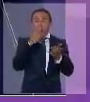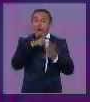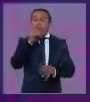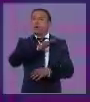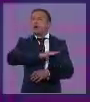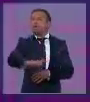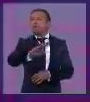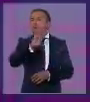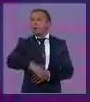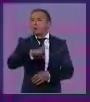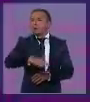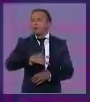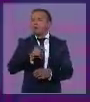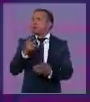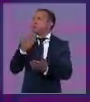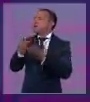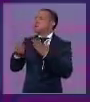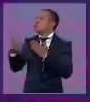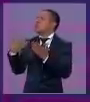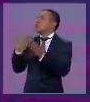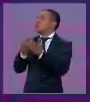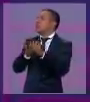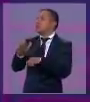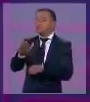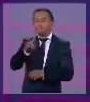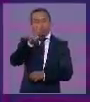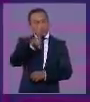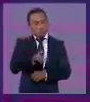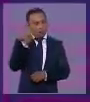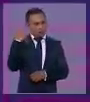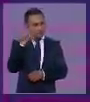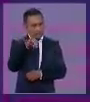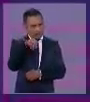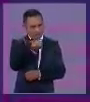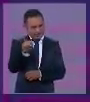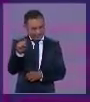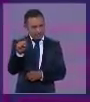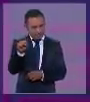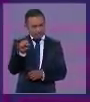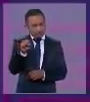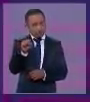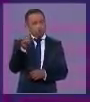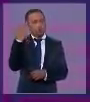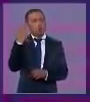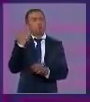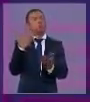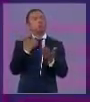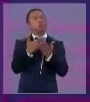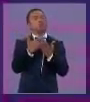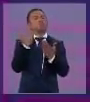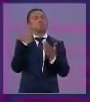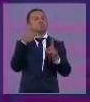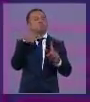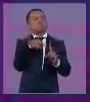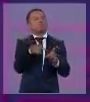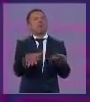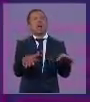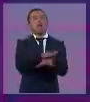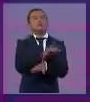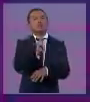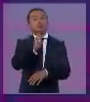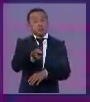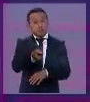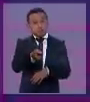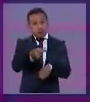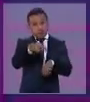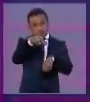como una muy interesante que se hizo en el IMSS. En el IMSS lo que se modificó fue no la parte médica, sino la parte